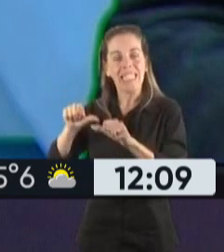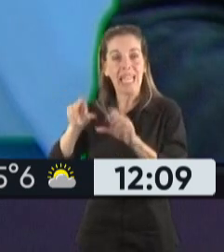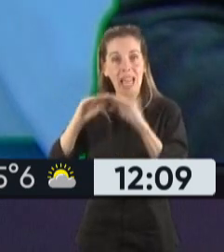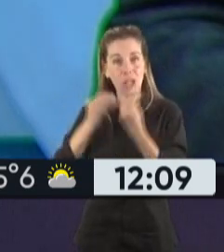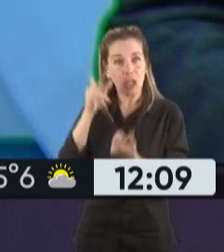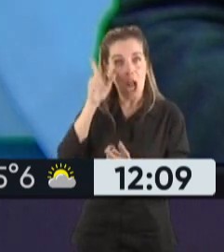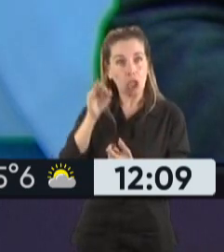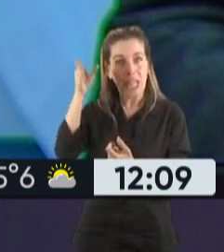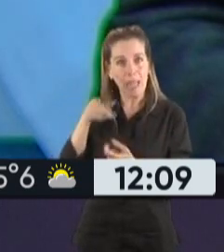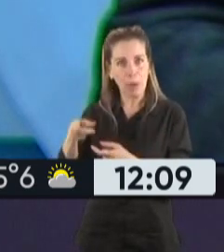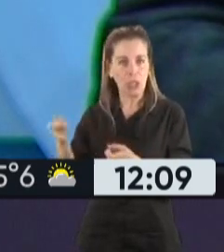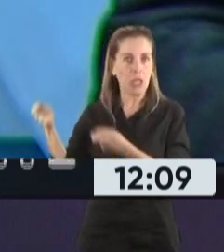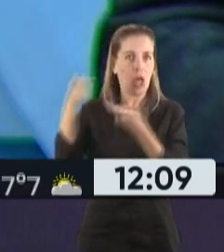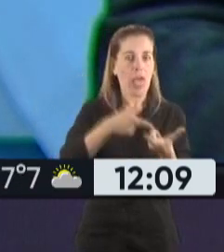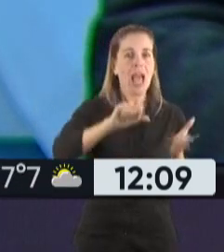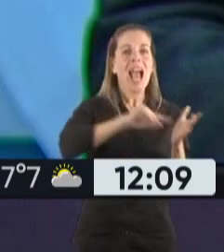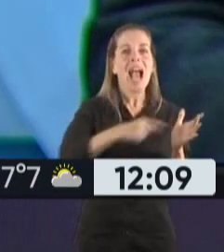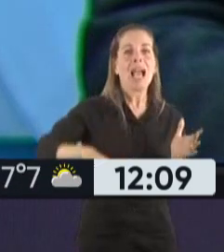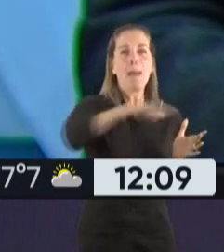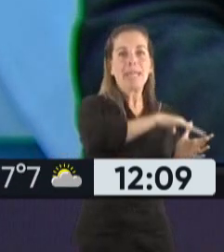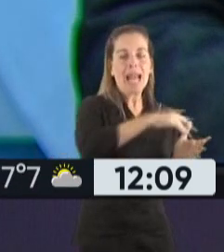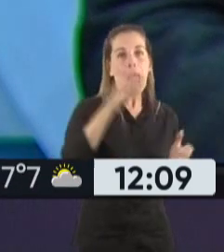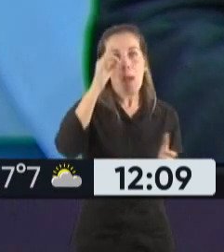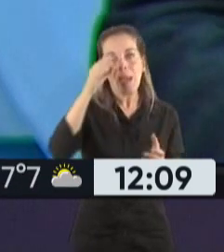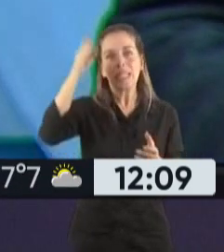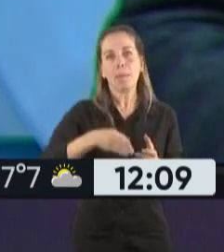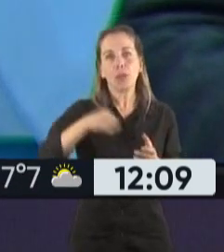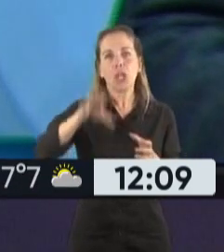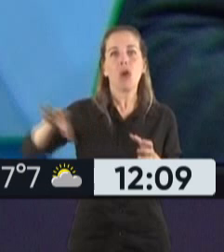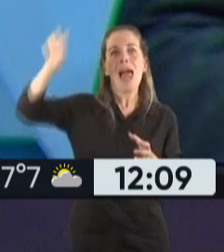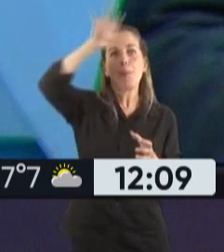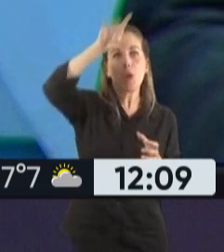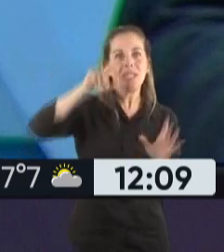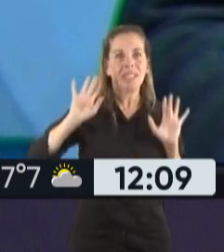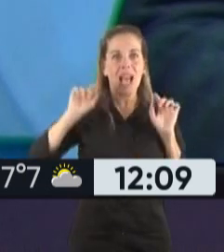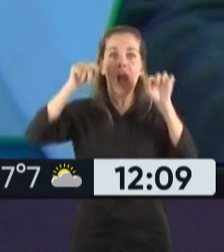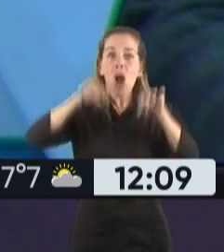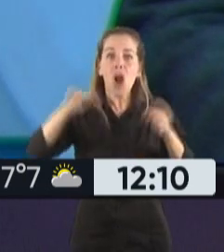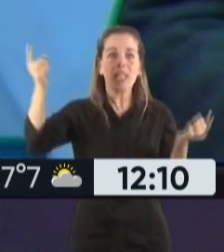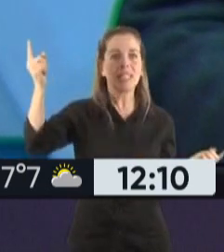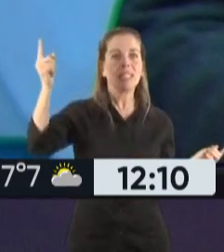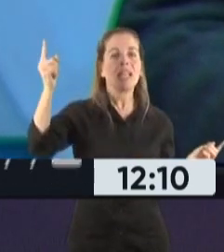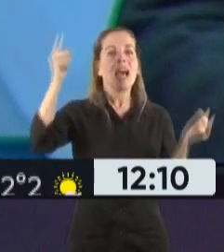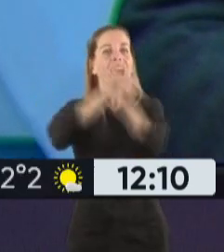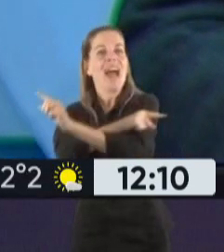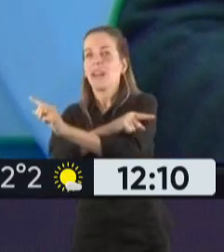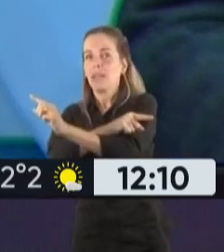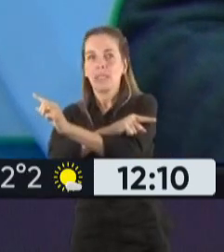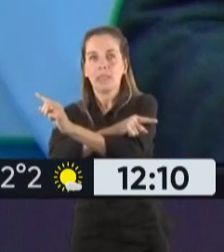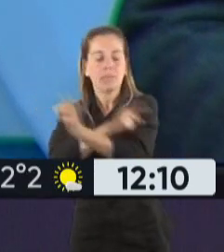se destinaba al área metropolitana de Buenos Aires y el 20% al interior del país. Hoy esa relación se ha